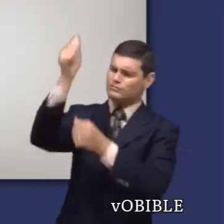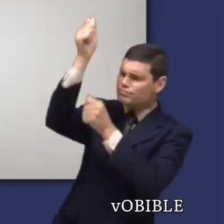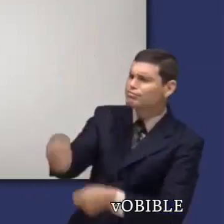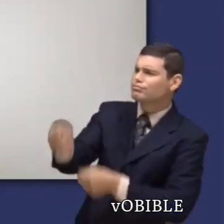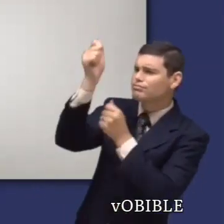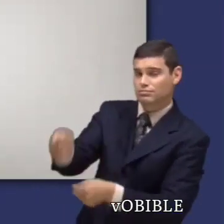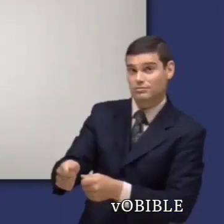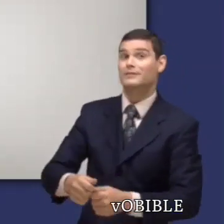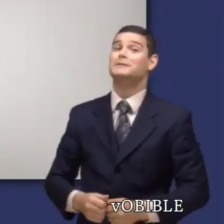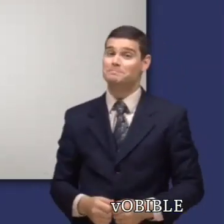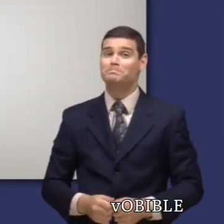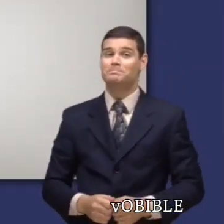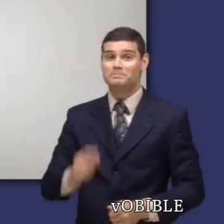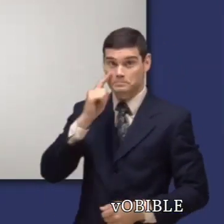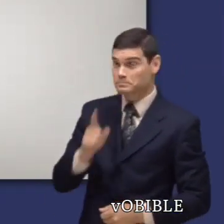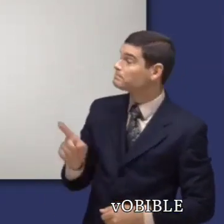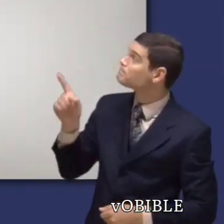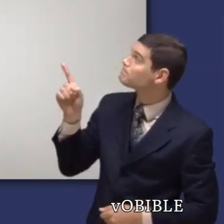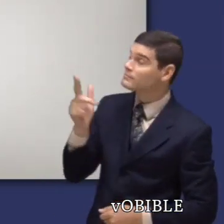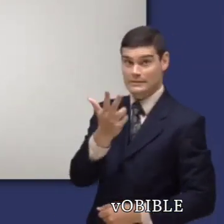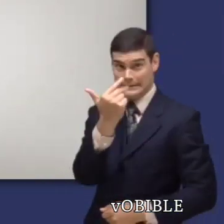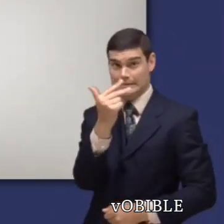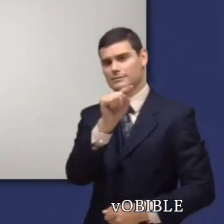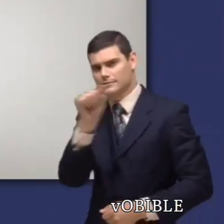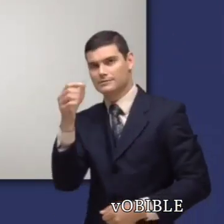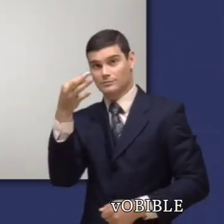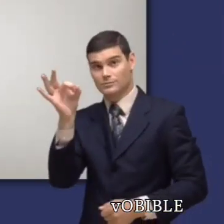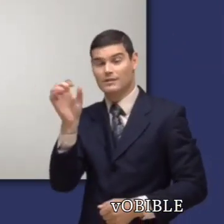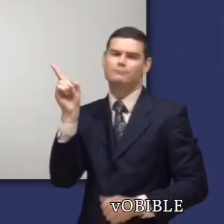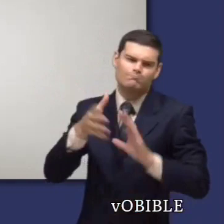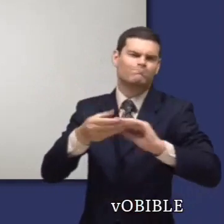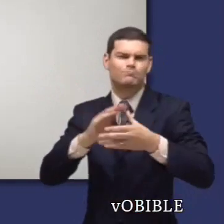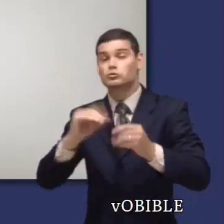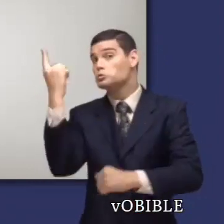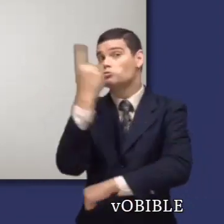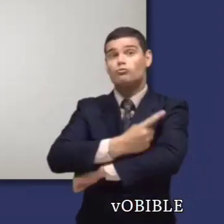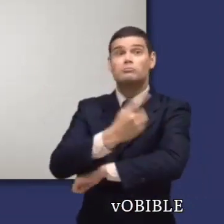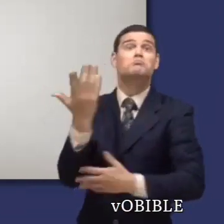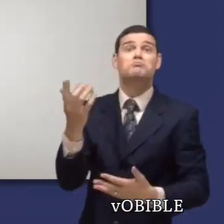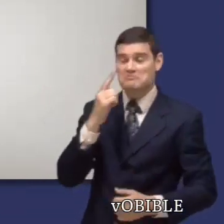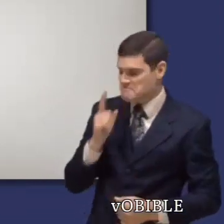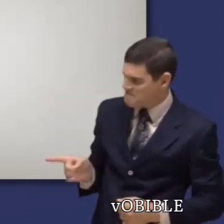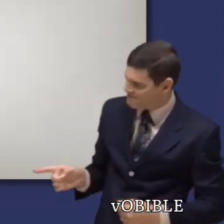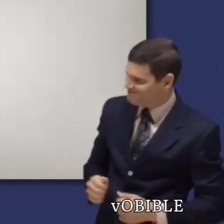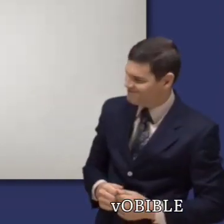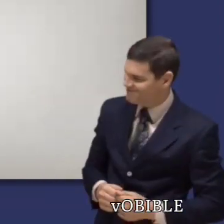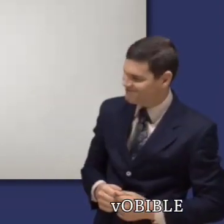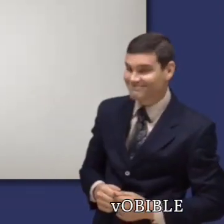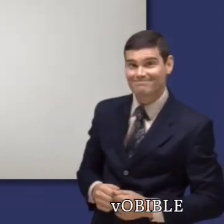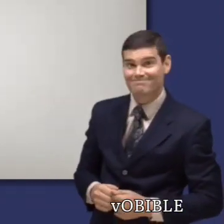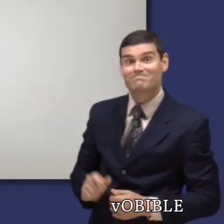Los capítulos 13 a 19 narran lo que ocurre en un solo día, el 14 de Nisán del año 33.